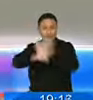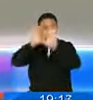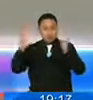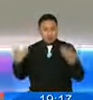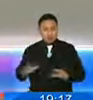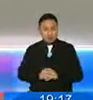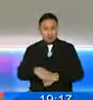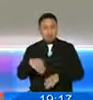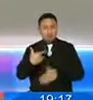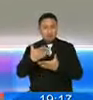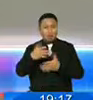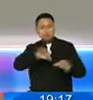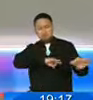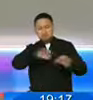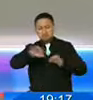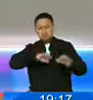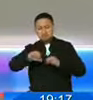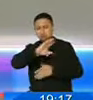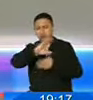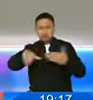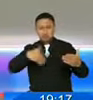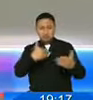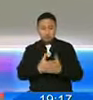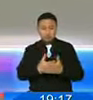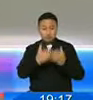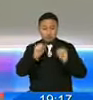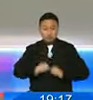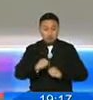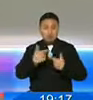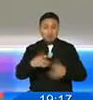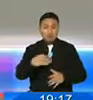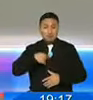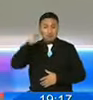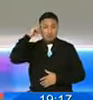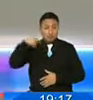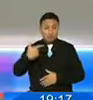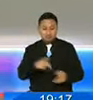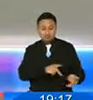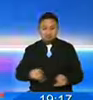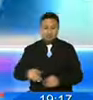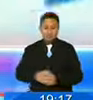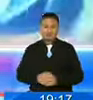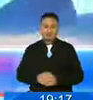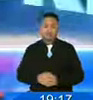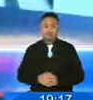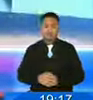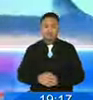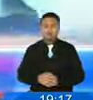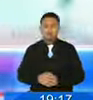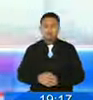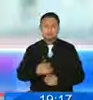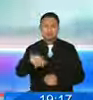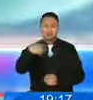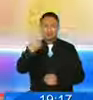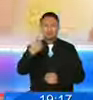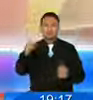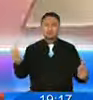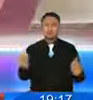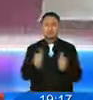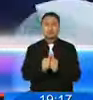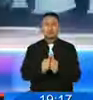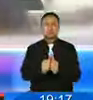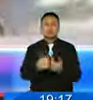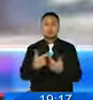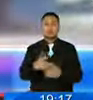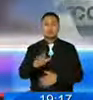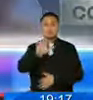más expuesto a los medios de comunicación para plantear cuál sería su proforma de gobierno. El siguiente encuentro con los 8 candidatos será el